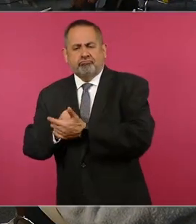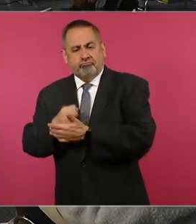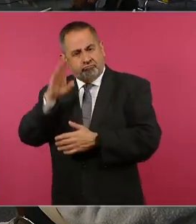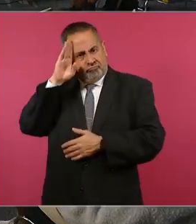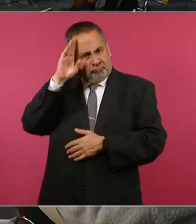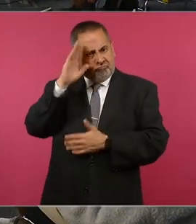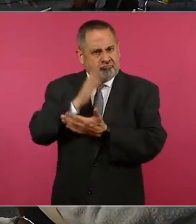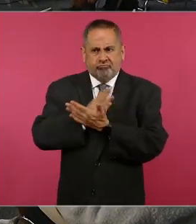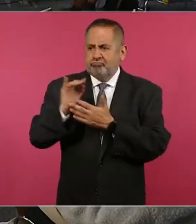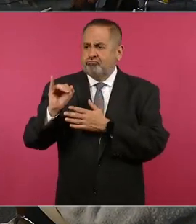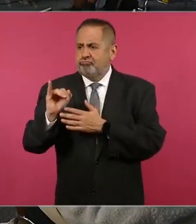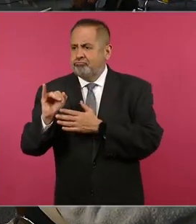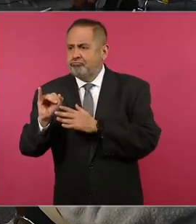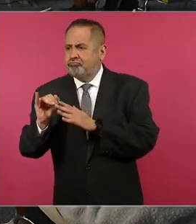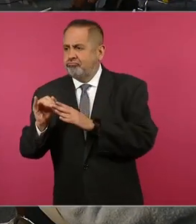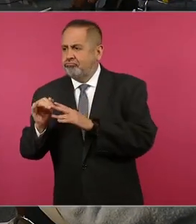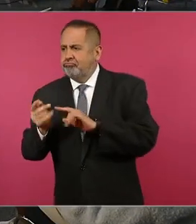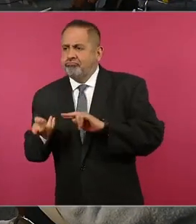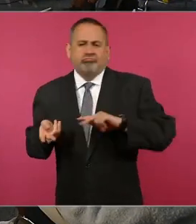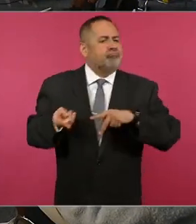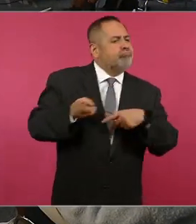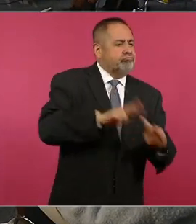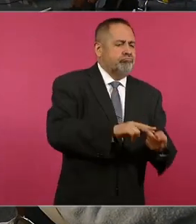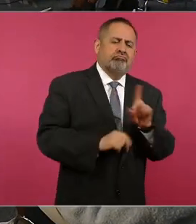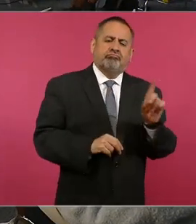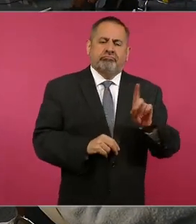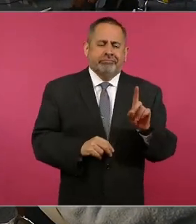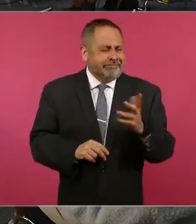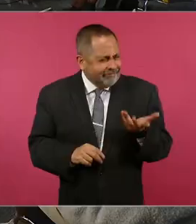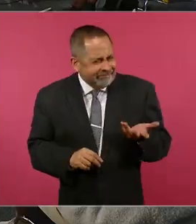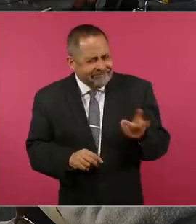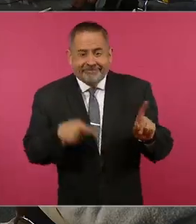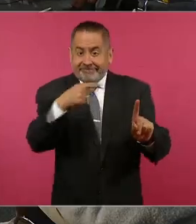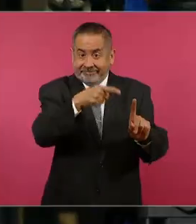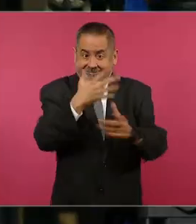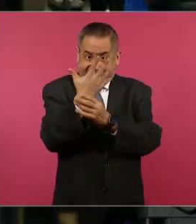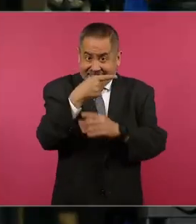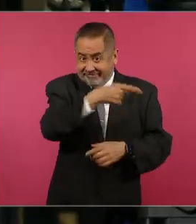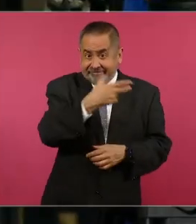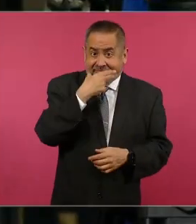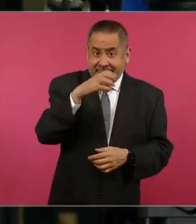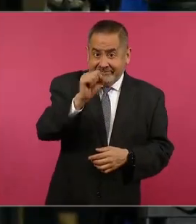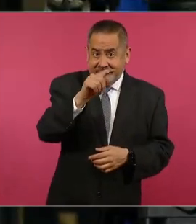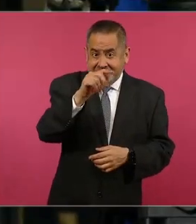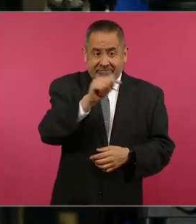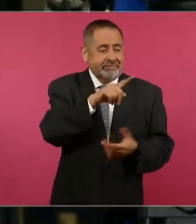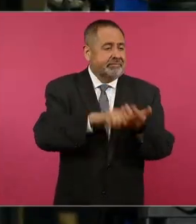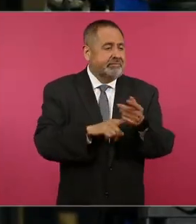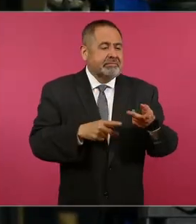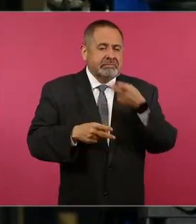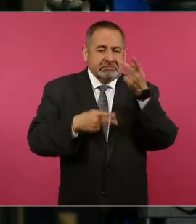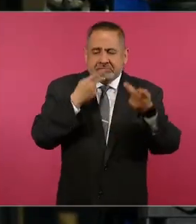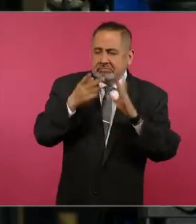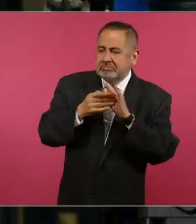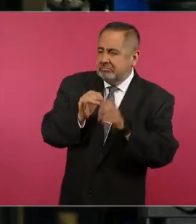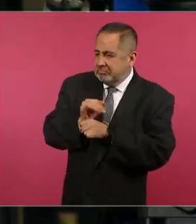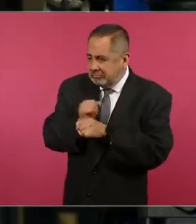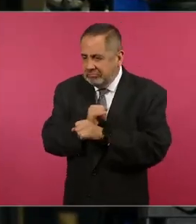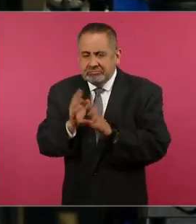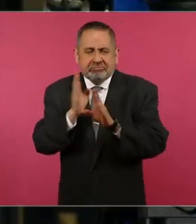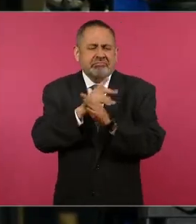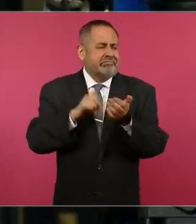acaban luego en la ultraderecha ahora él ha dicho pues que la guerra social mediática debe de ser con chismes con investigación